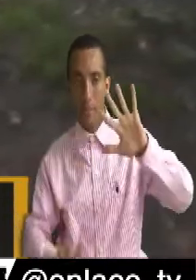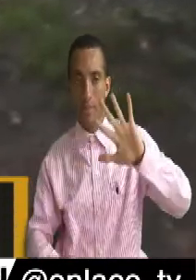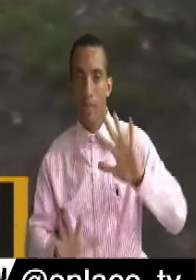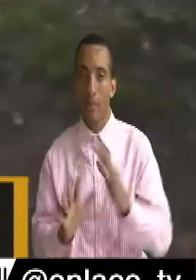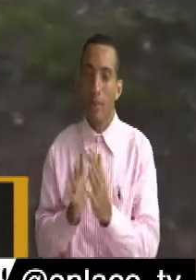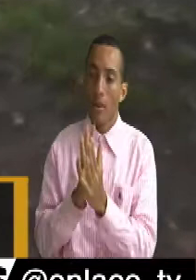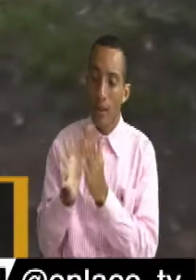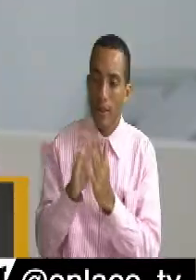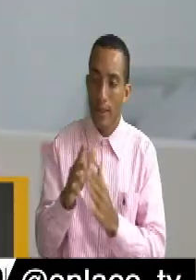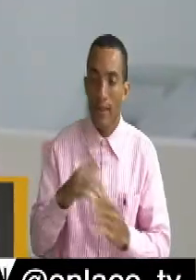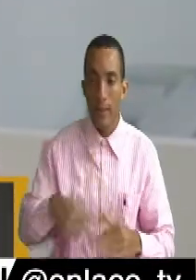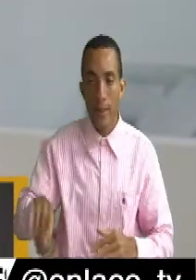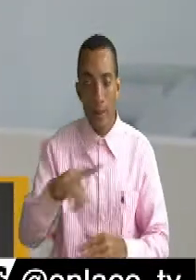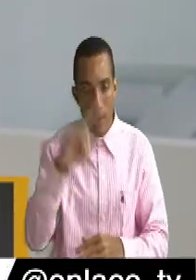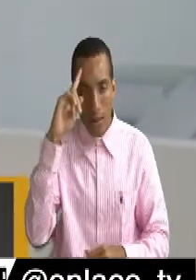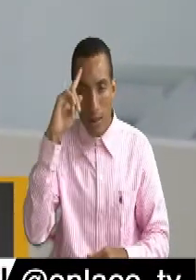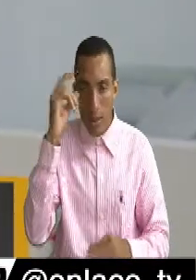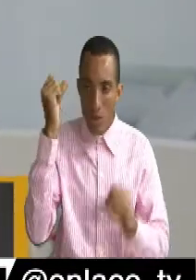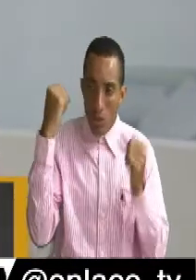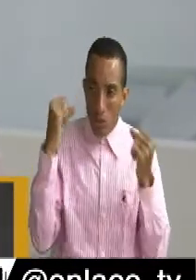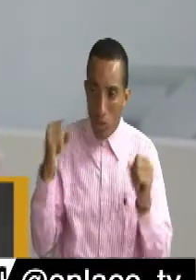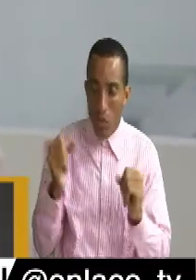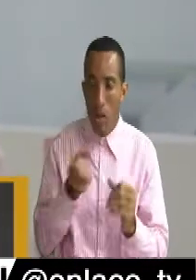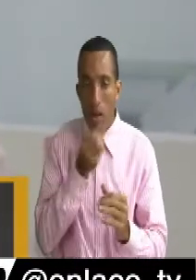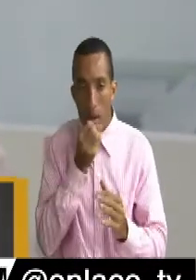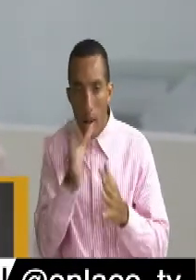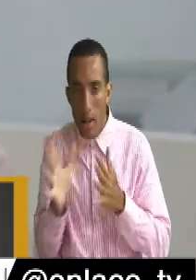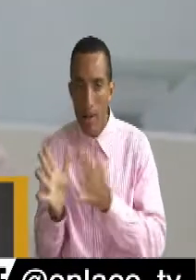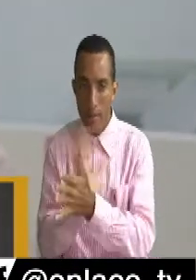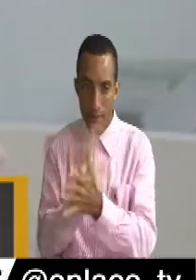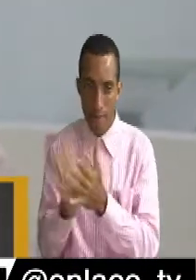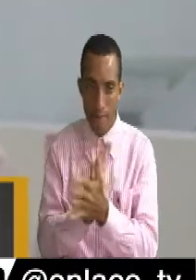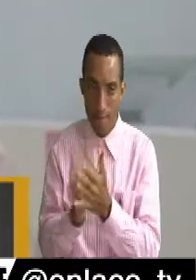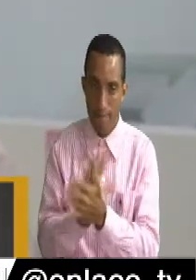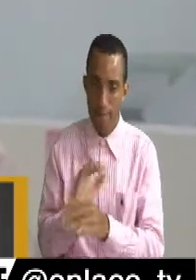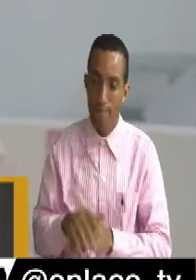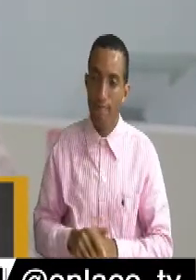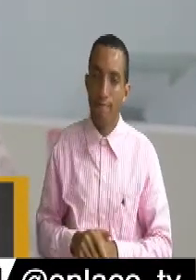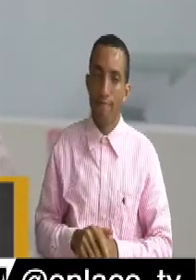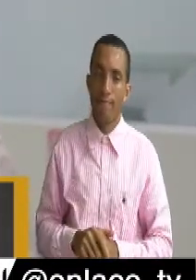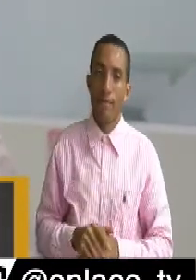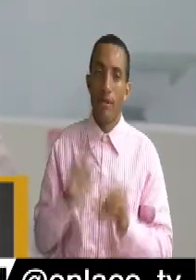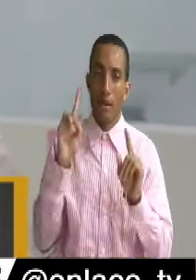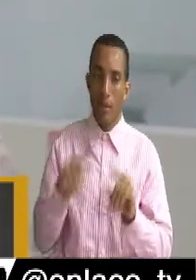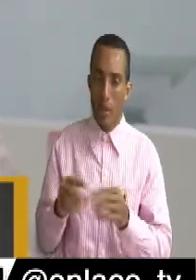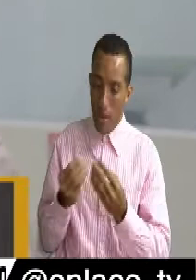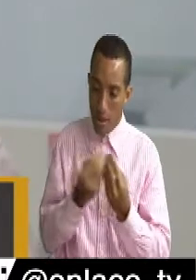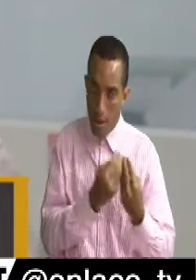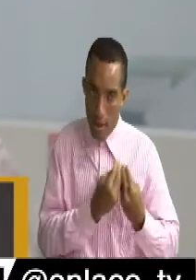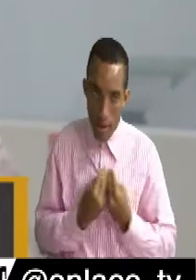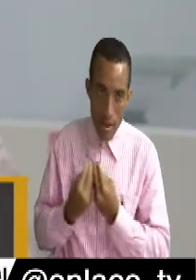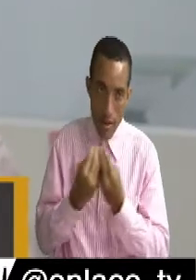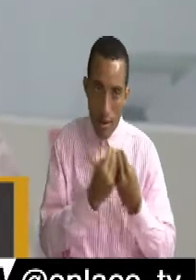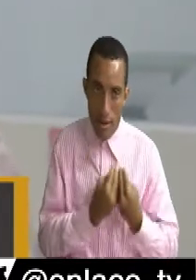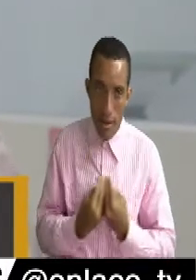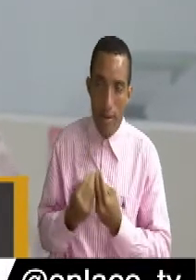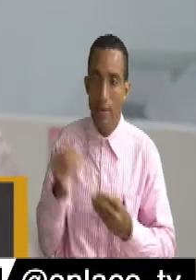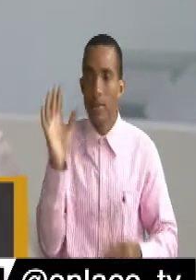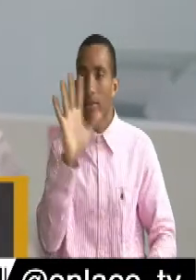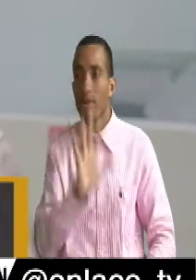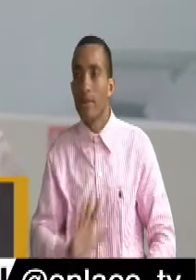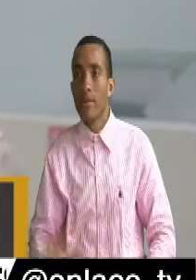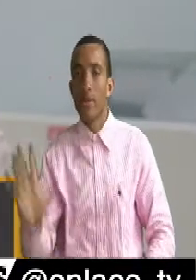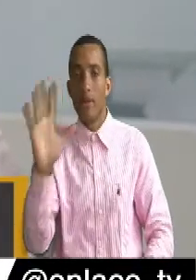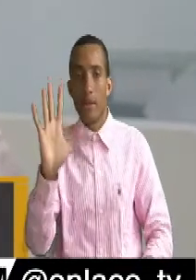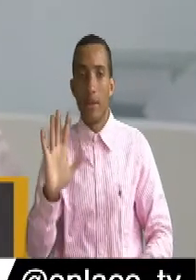todas sus preocupaciones y todas sus afectaciones, y por este motivo pues también el Consejo Departamental de Gestión de Riesgo y Desastre va a